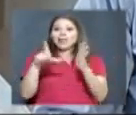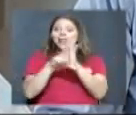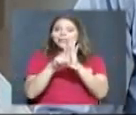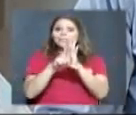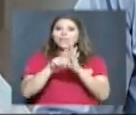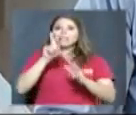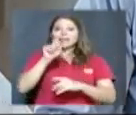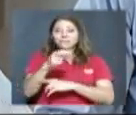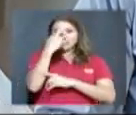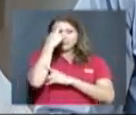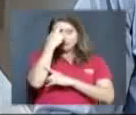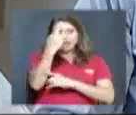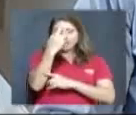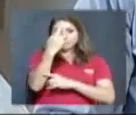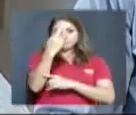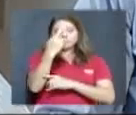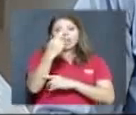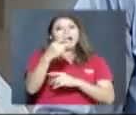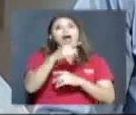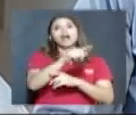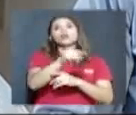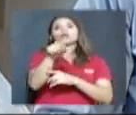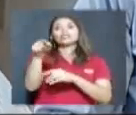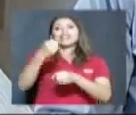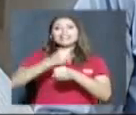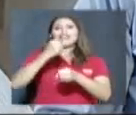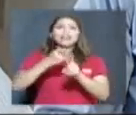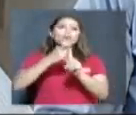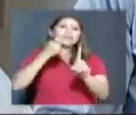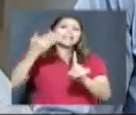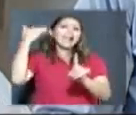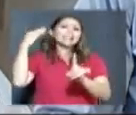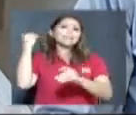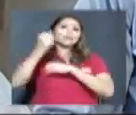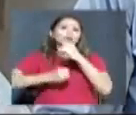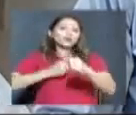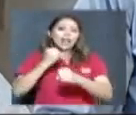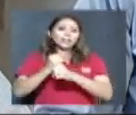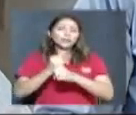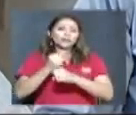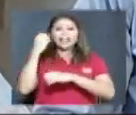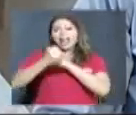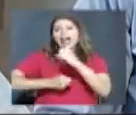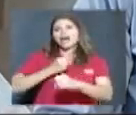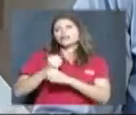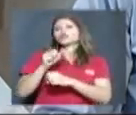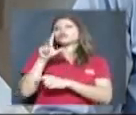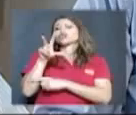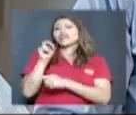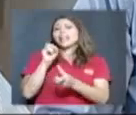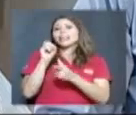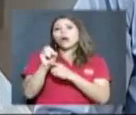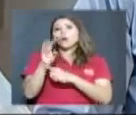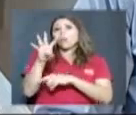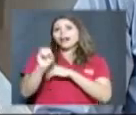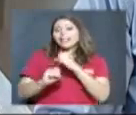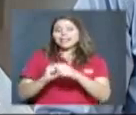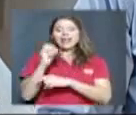que están trabajando desde hace muchos años, desde la década de 50 o 40, 30 en radio y después televisión,